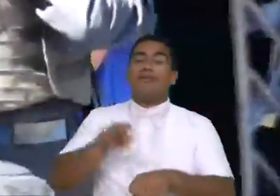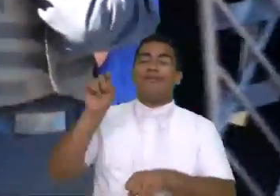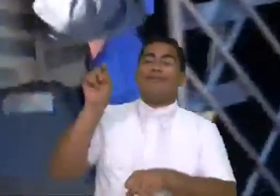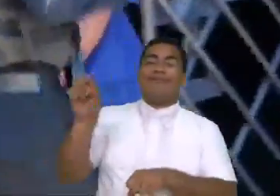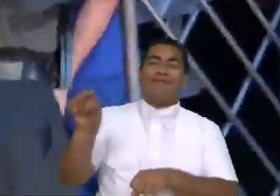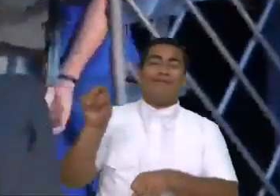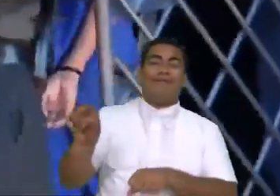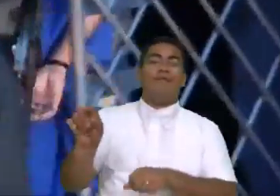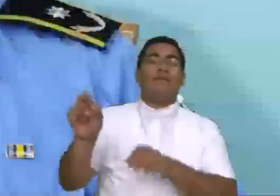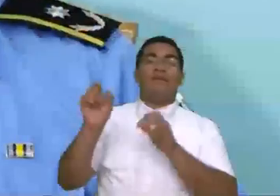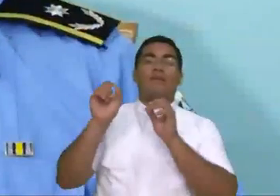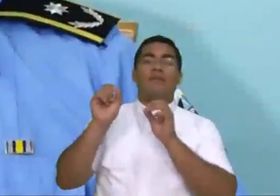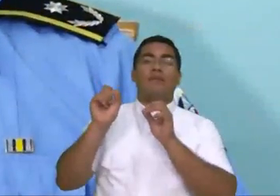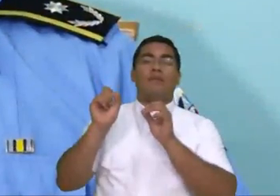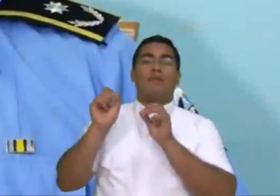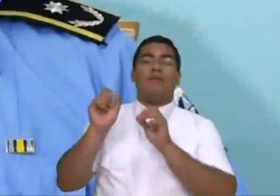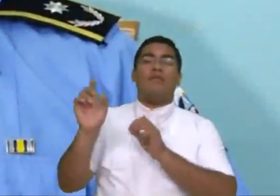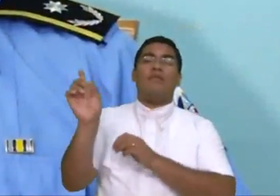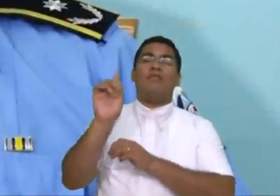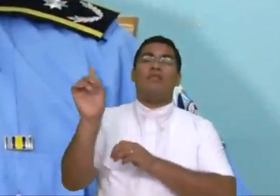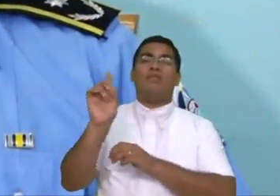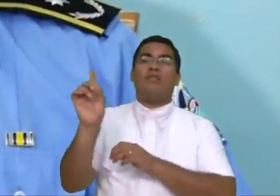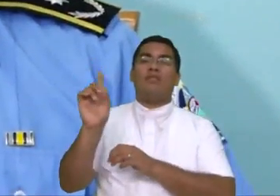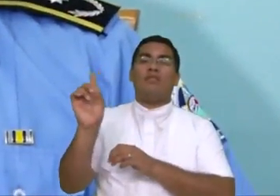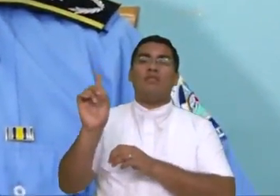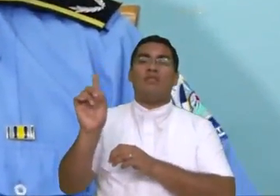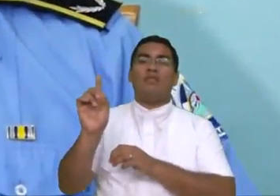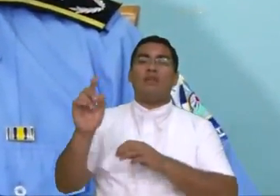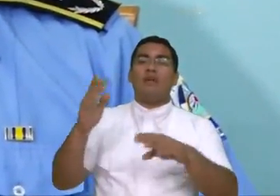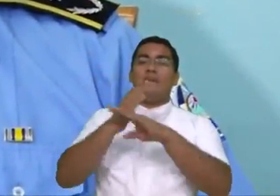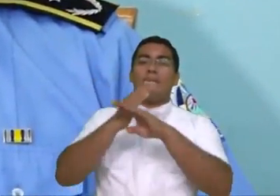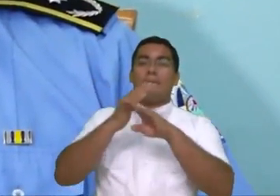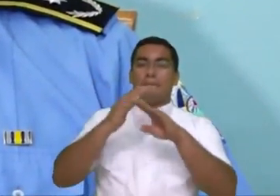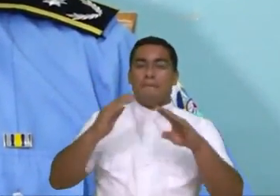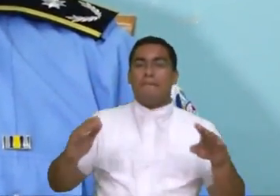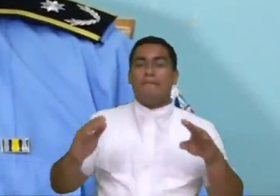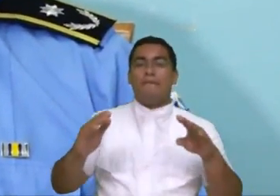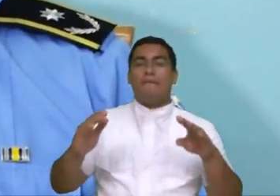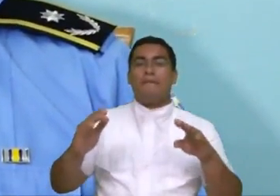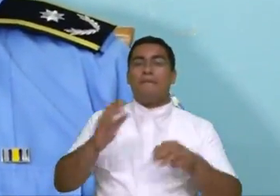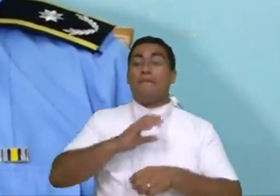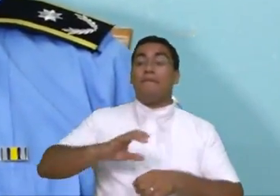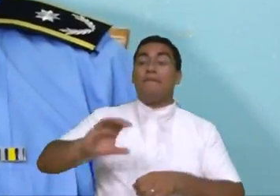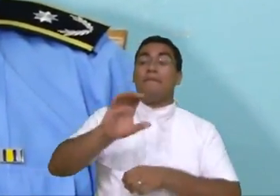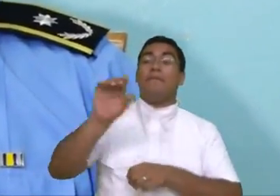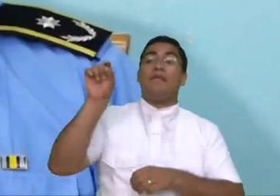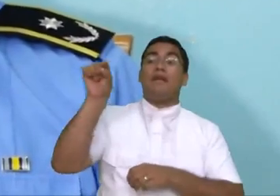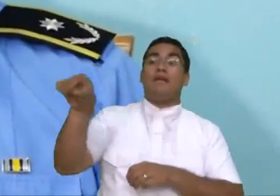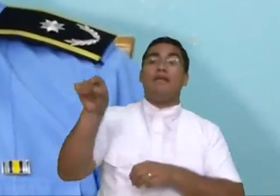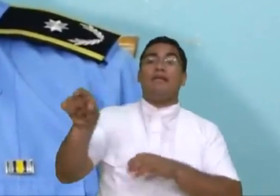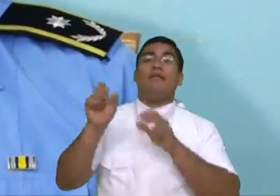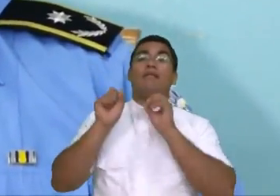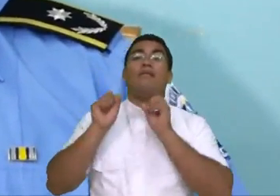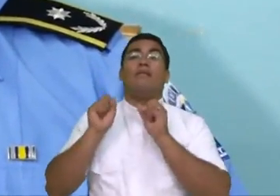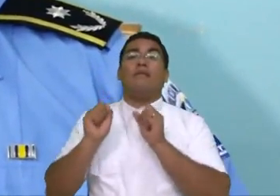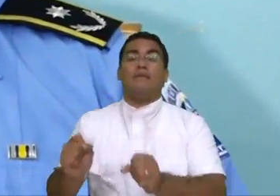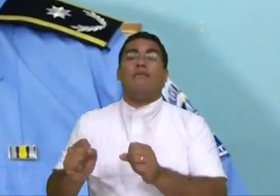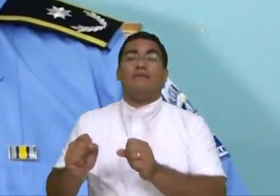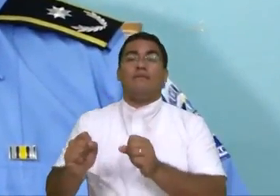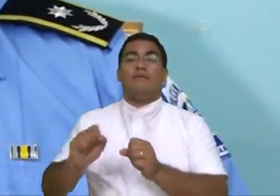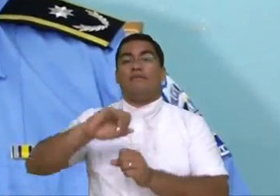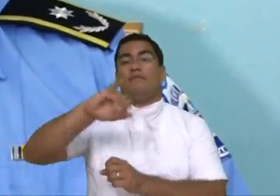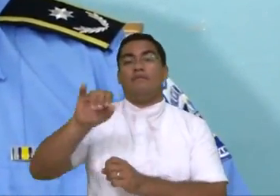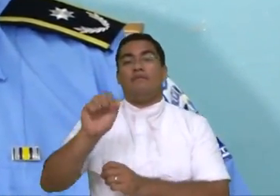capturaron en el municipio de La Paz, departamento de Carazo, al delincuente